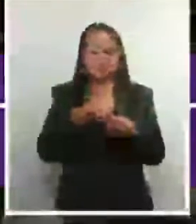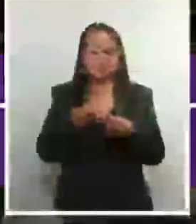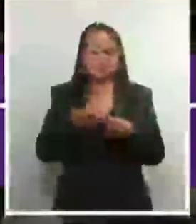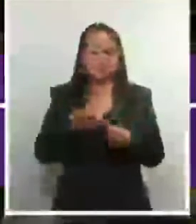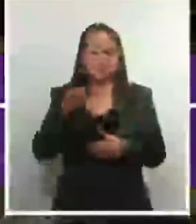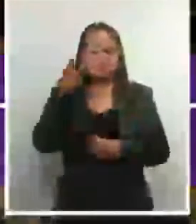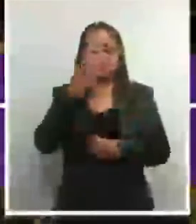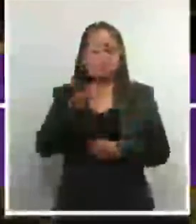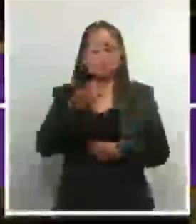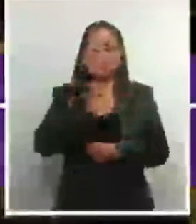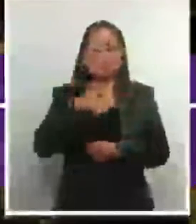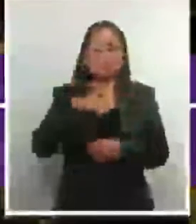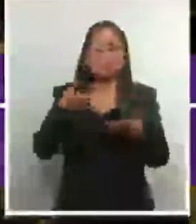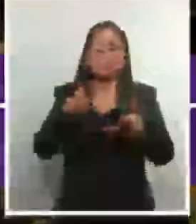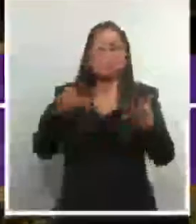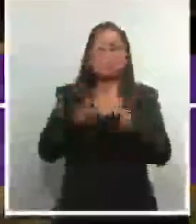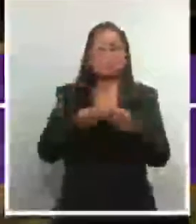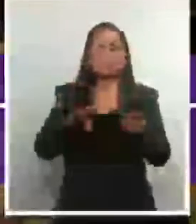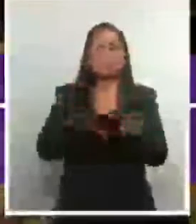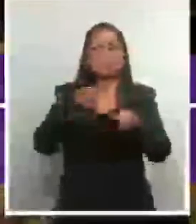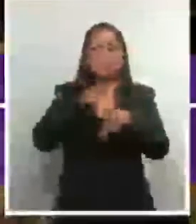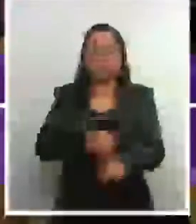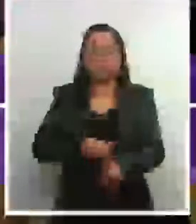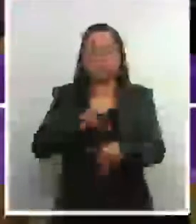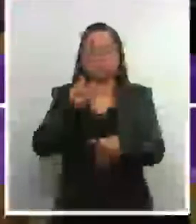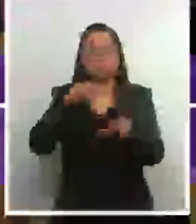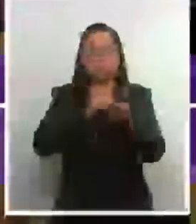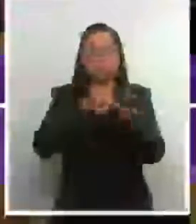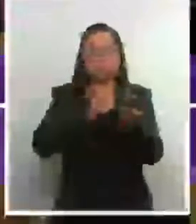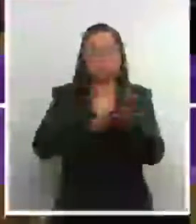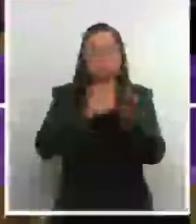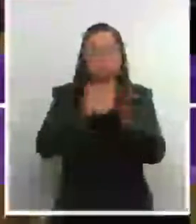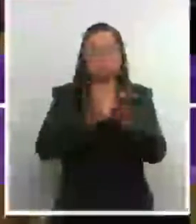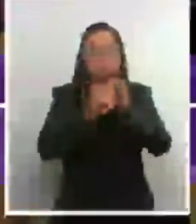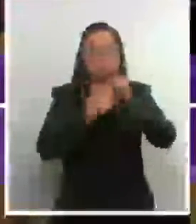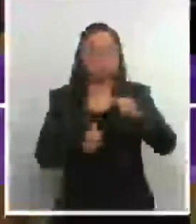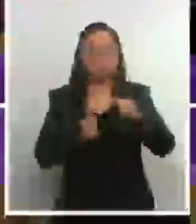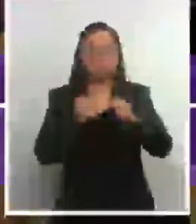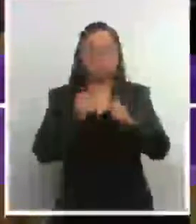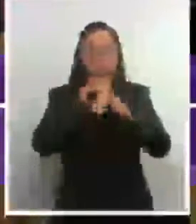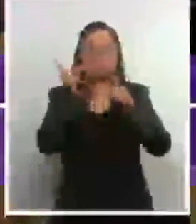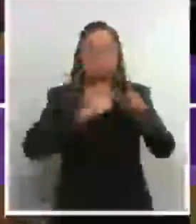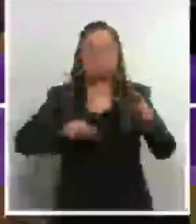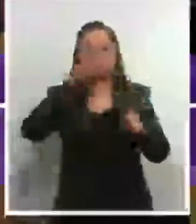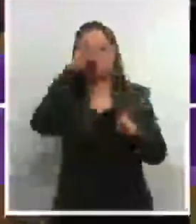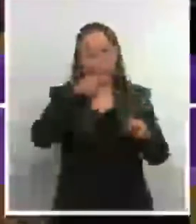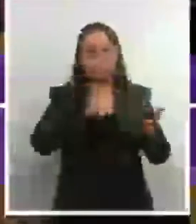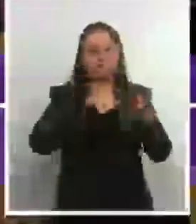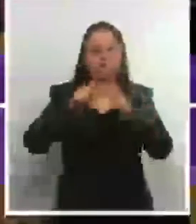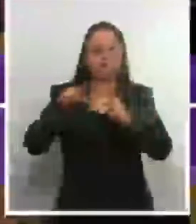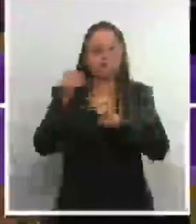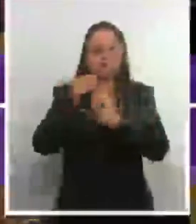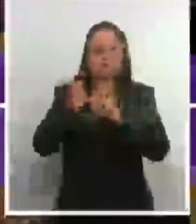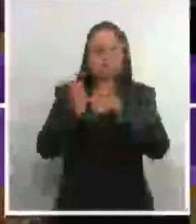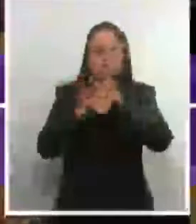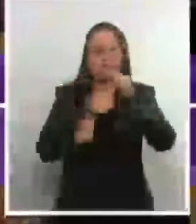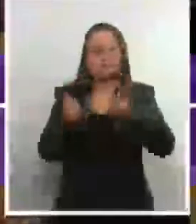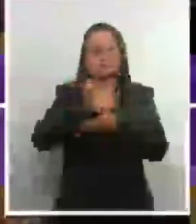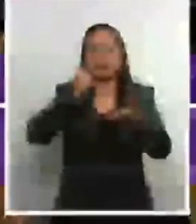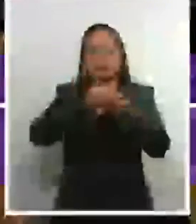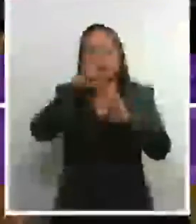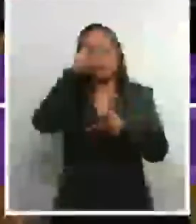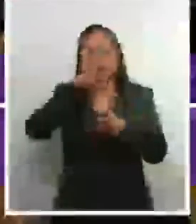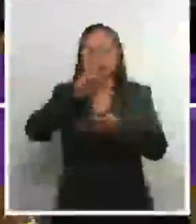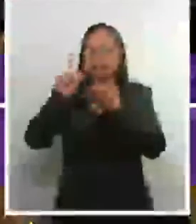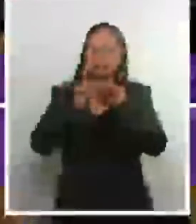seguridad pública se hará conforme a lo previsto por la Constitución Federal, esta Constitución y las leyes de